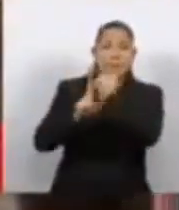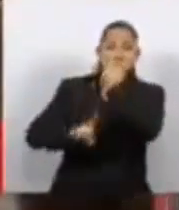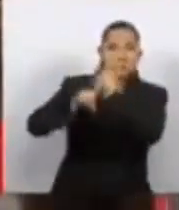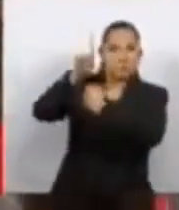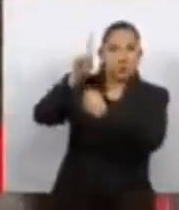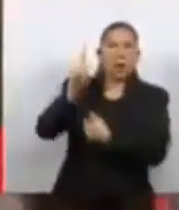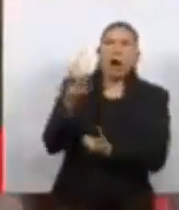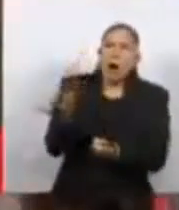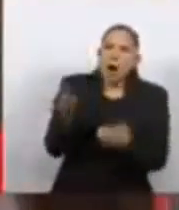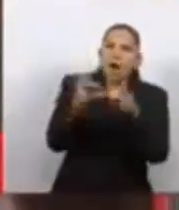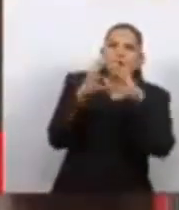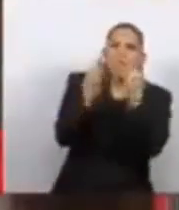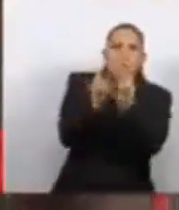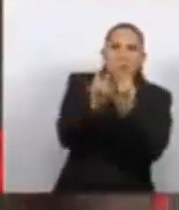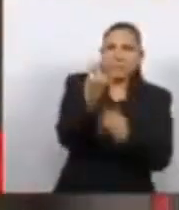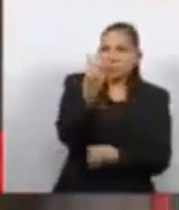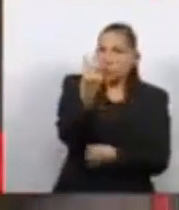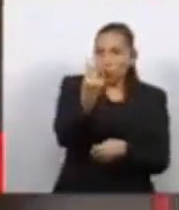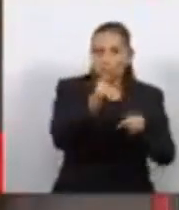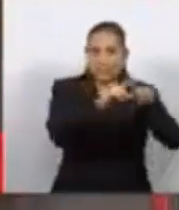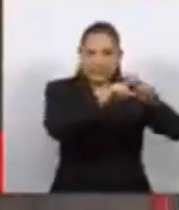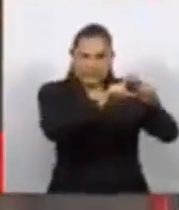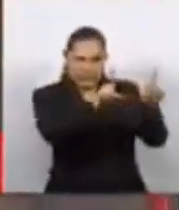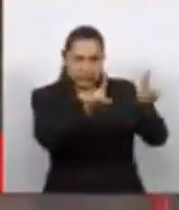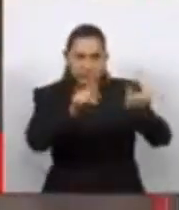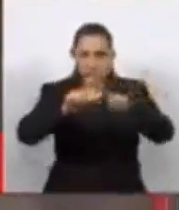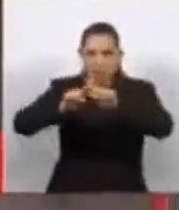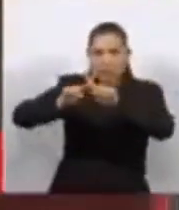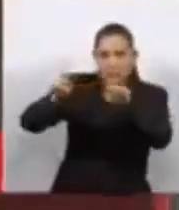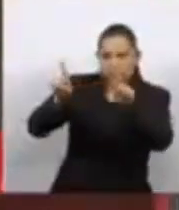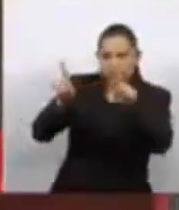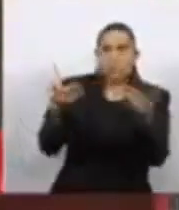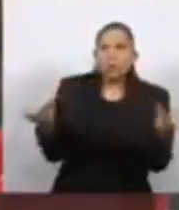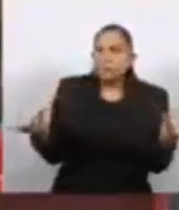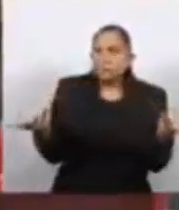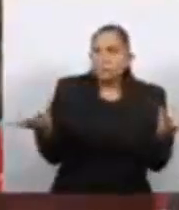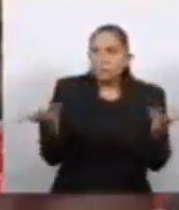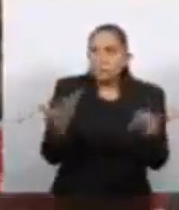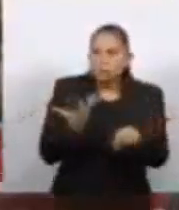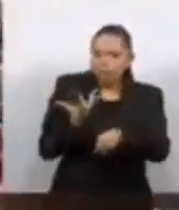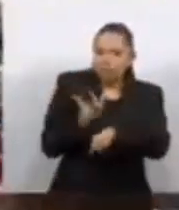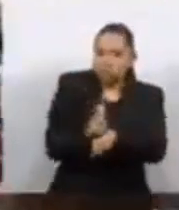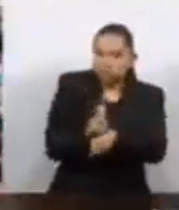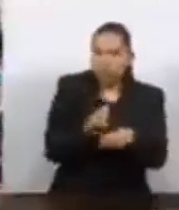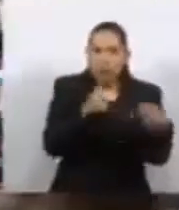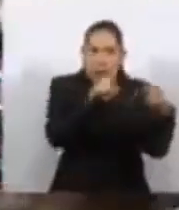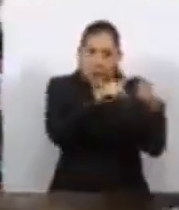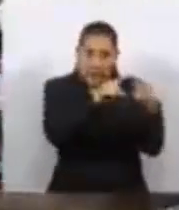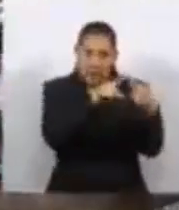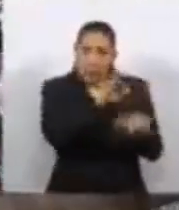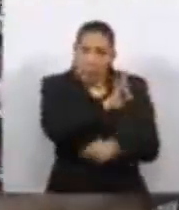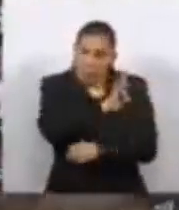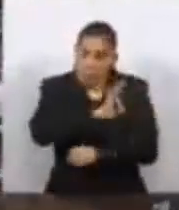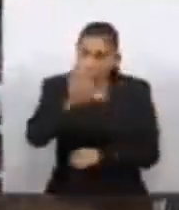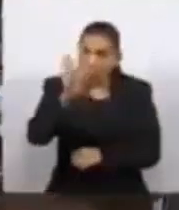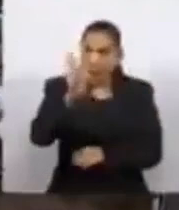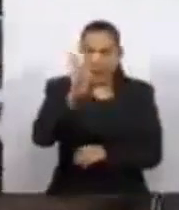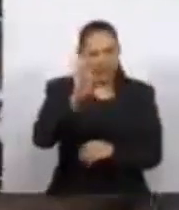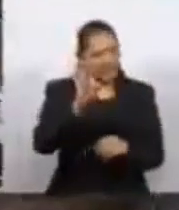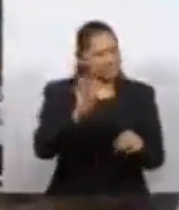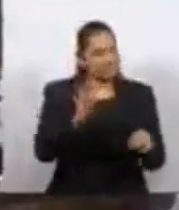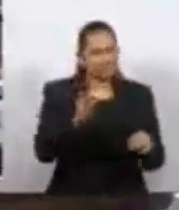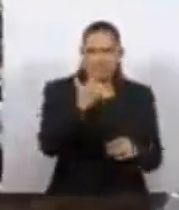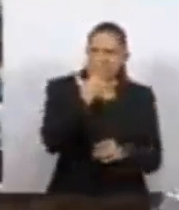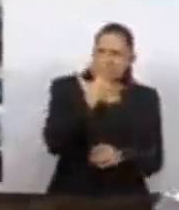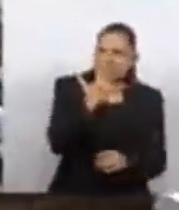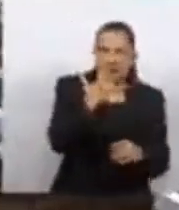de esta magnitud. Tomando decisiones extraordinarias y apostando por la verdad, como lo han hecho